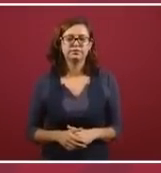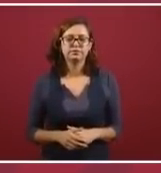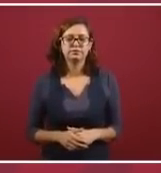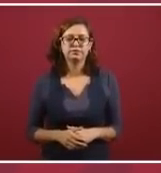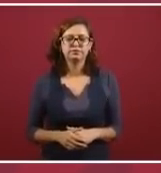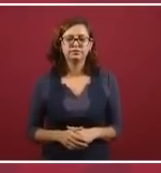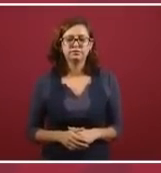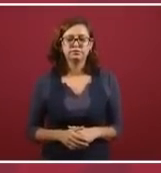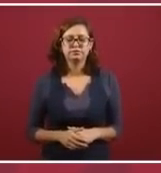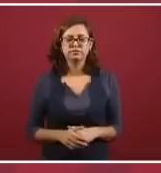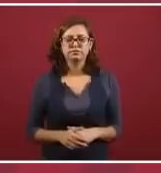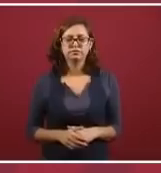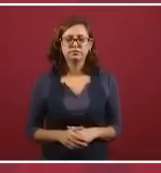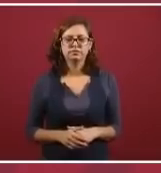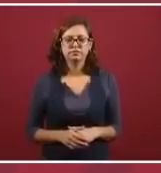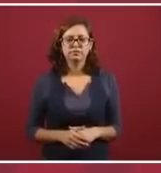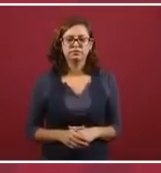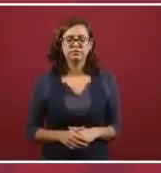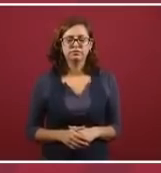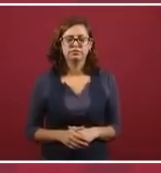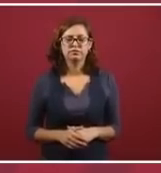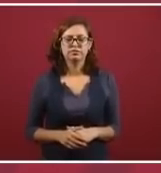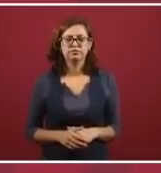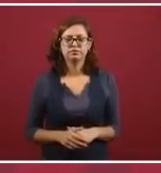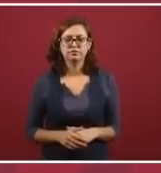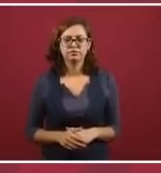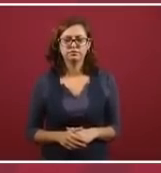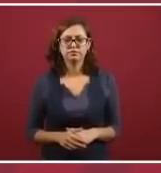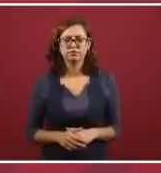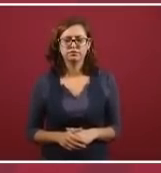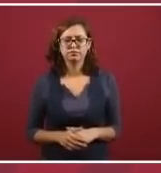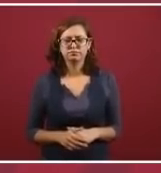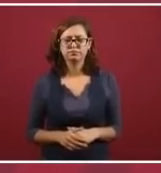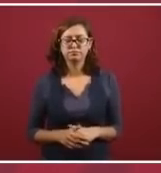Las crisis sí